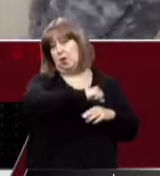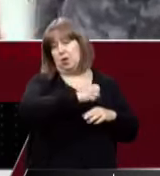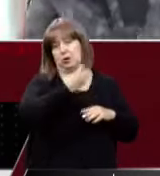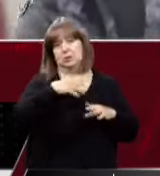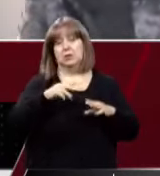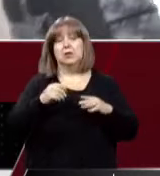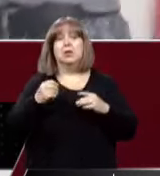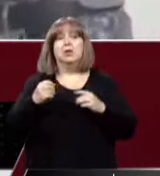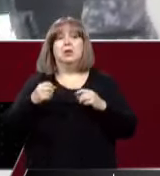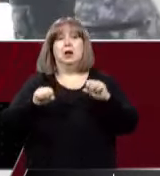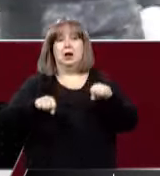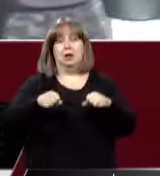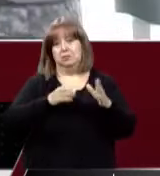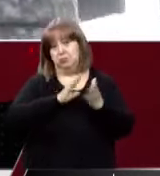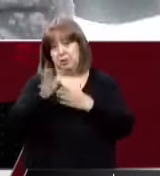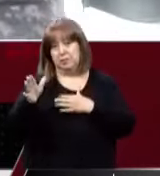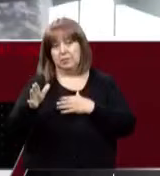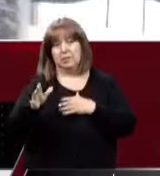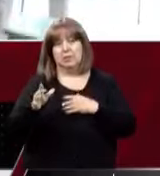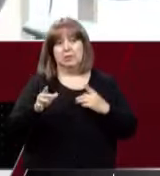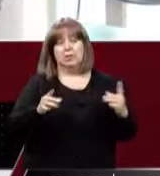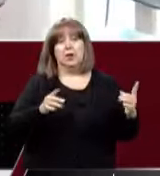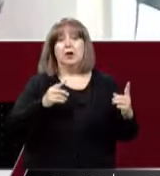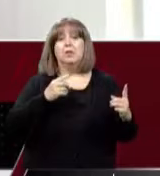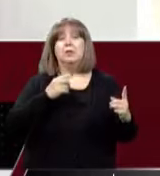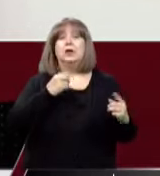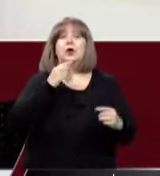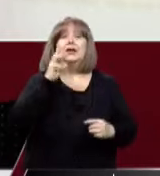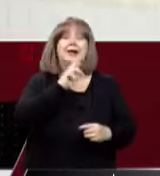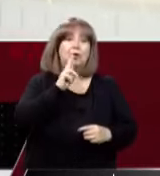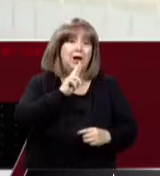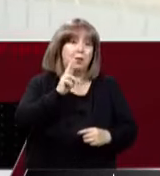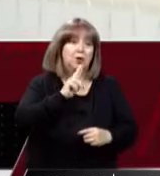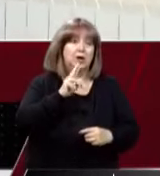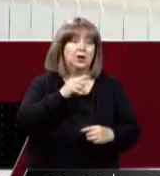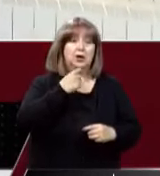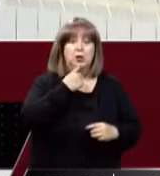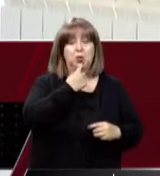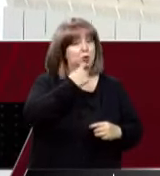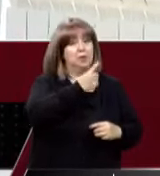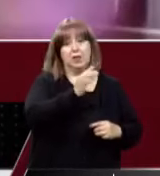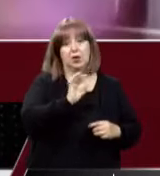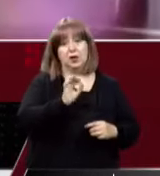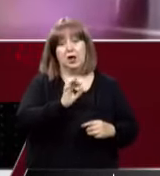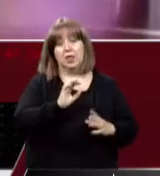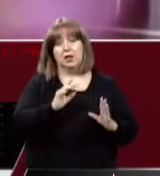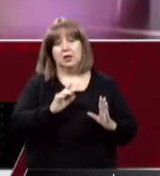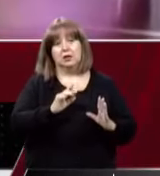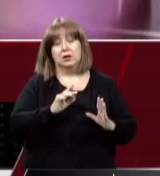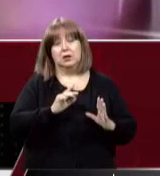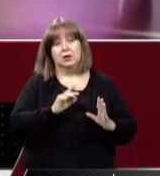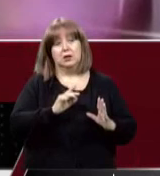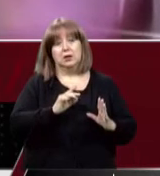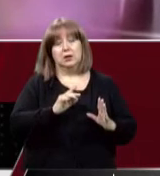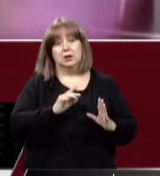¿Pero con respecto a ella? No. ¿Nunca te dijo nada? No, nunca me dijo nada. Siempre me hablaba